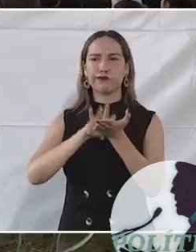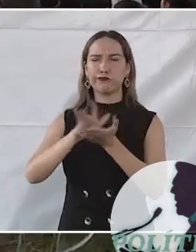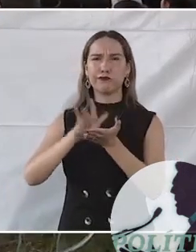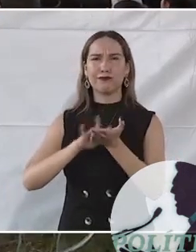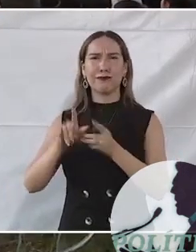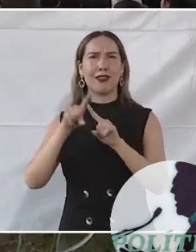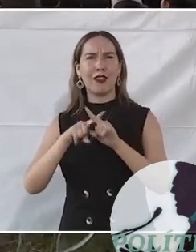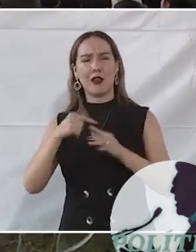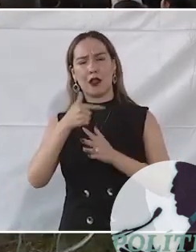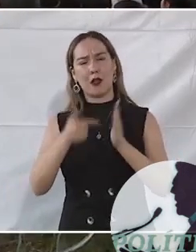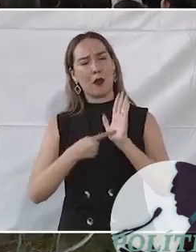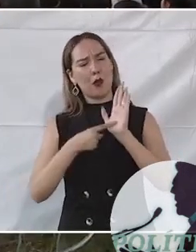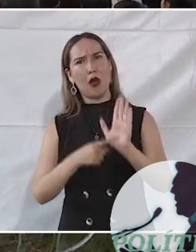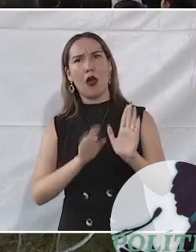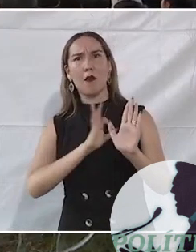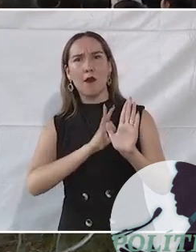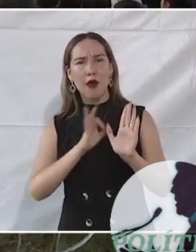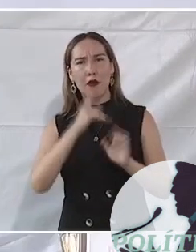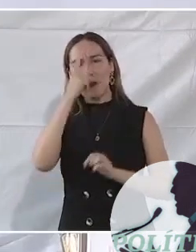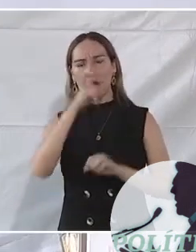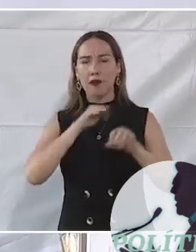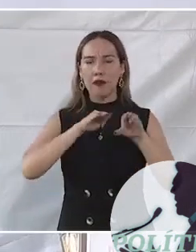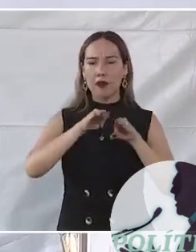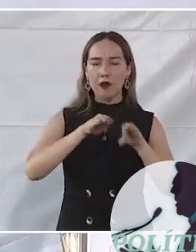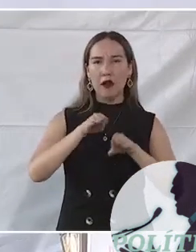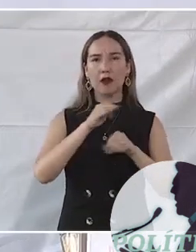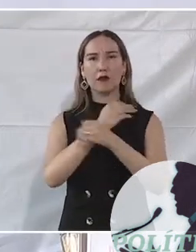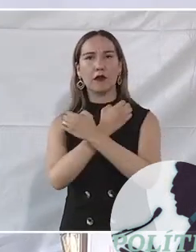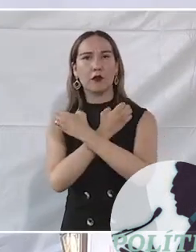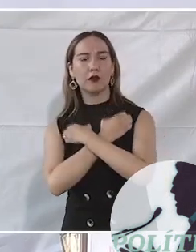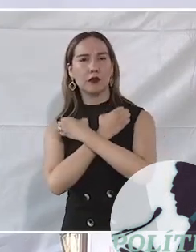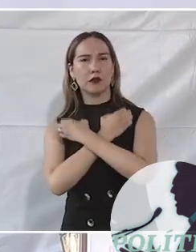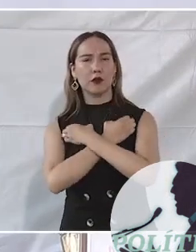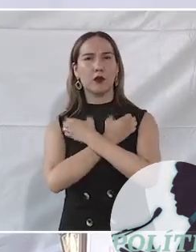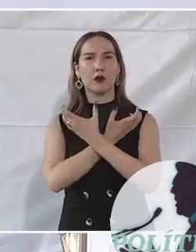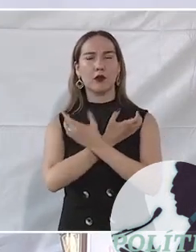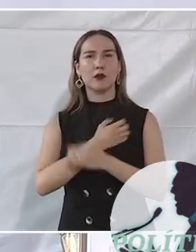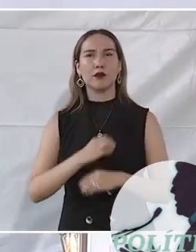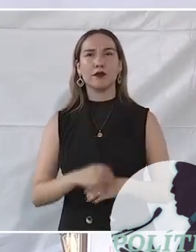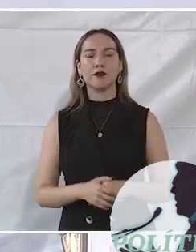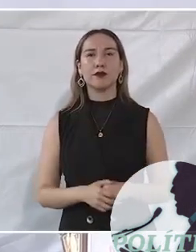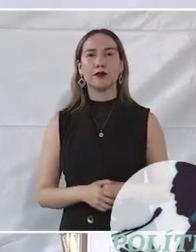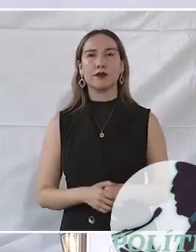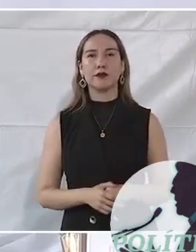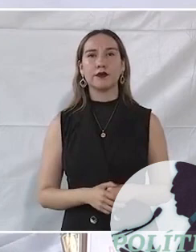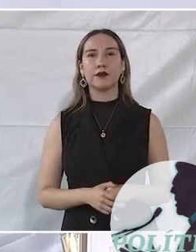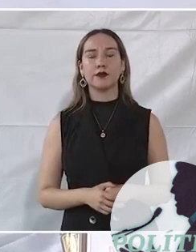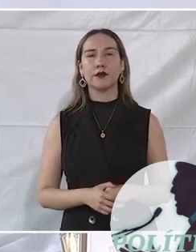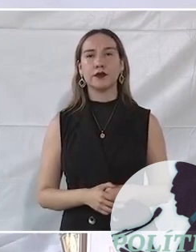opciones para salir adelante, el estudio, el trabajo, porque también el